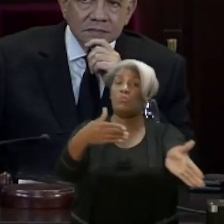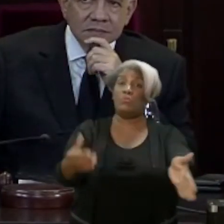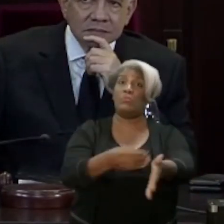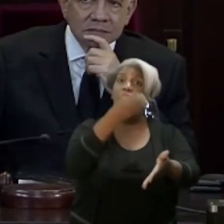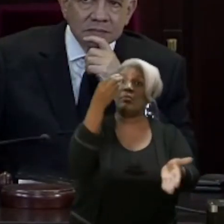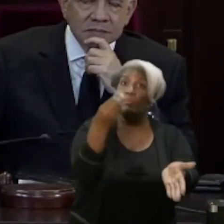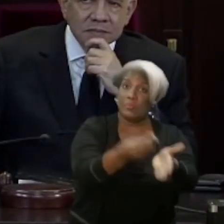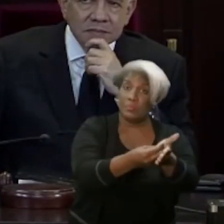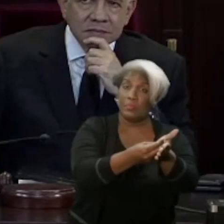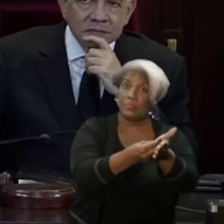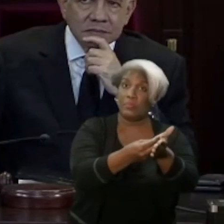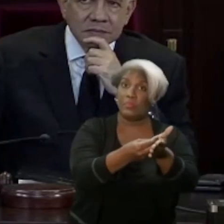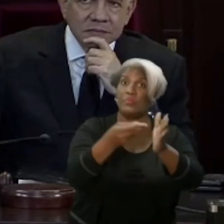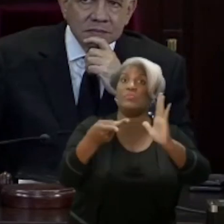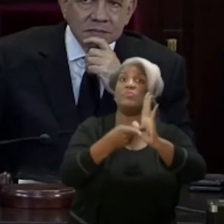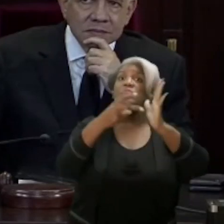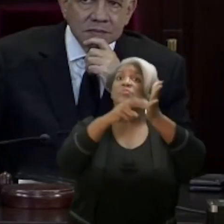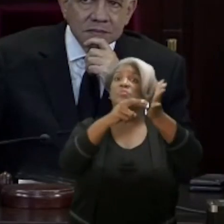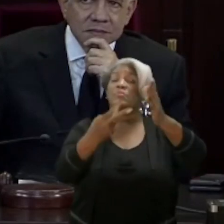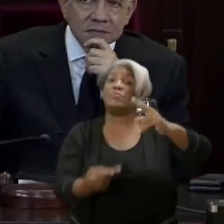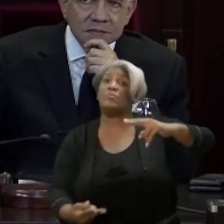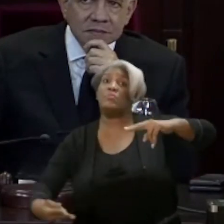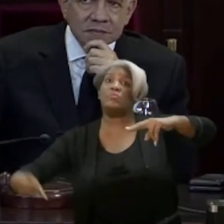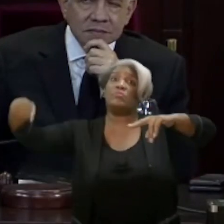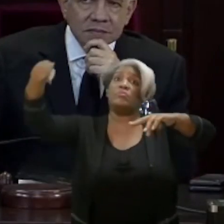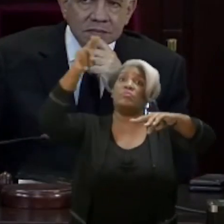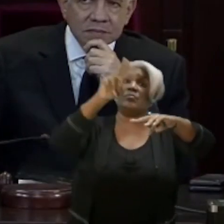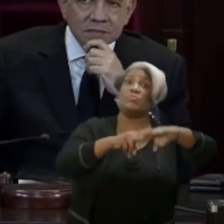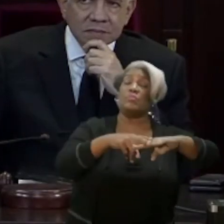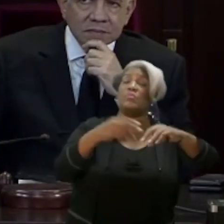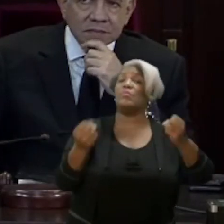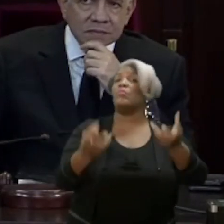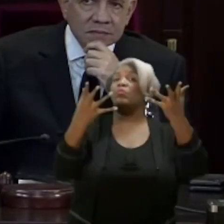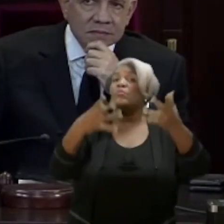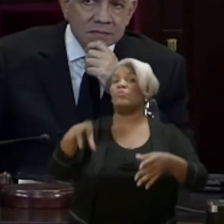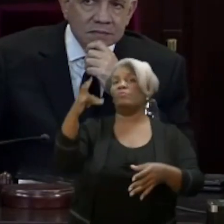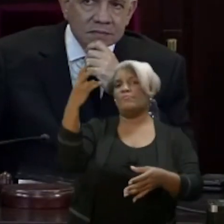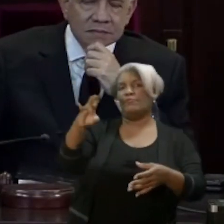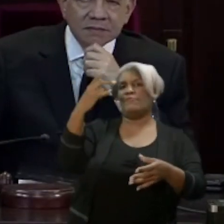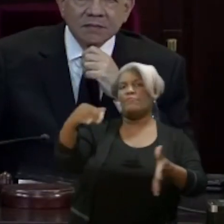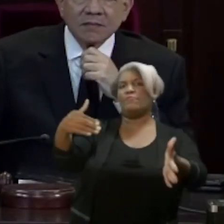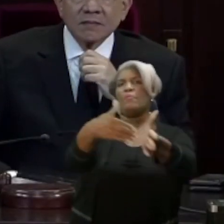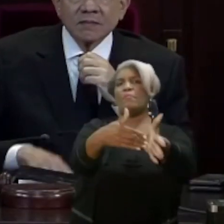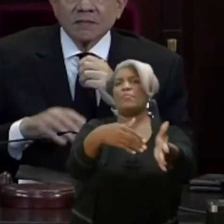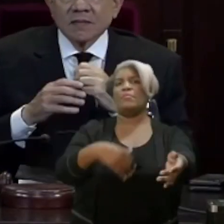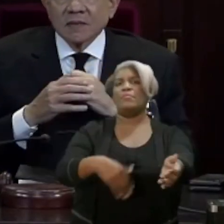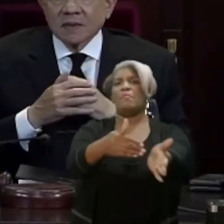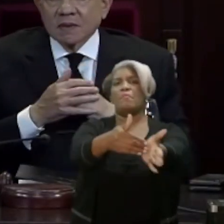de gobierno los 17.000 millones de pesos.